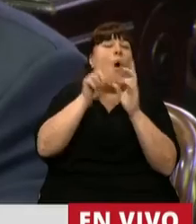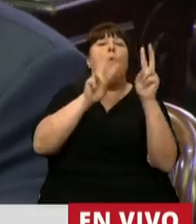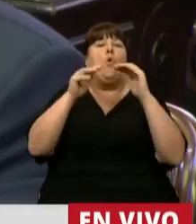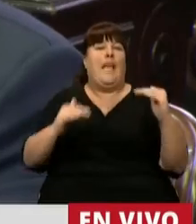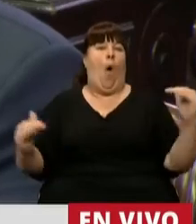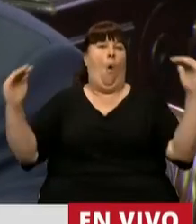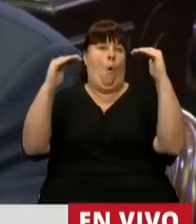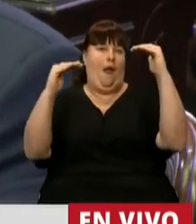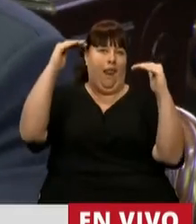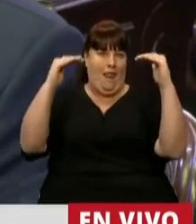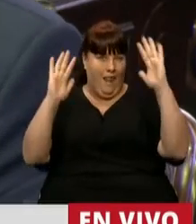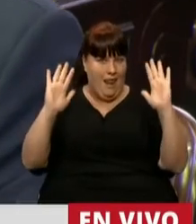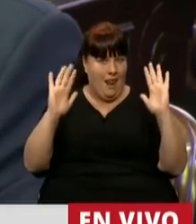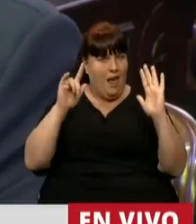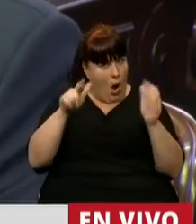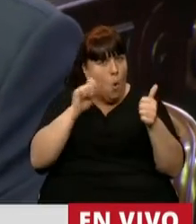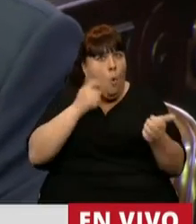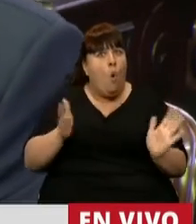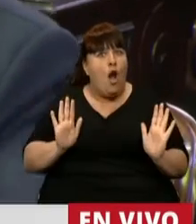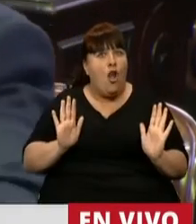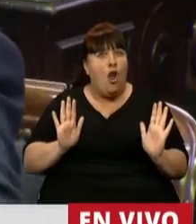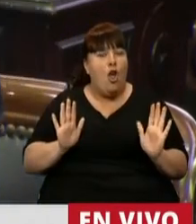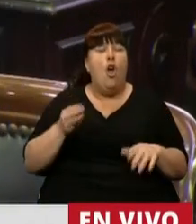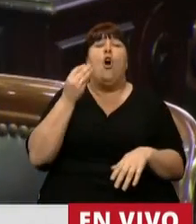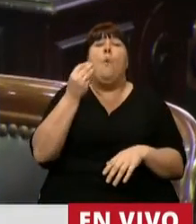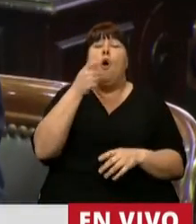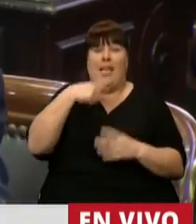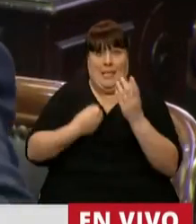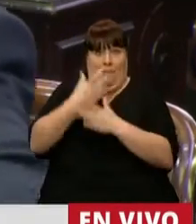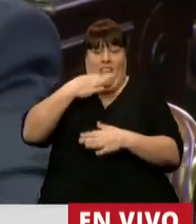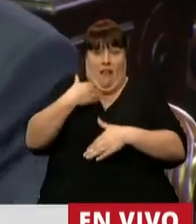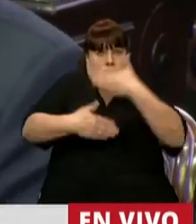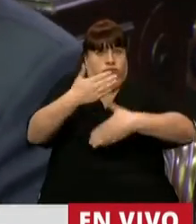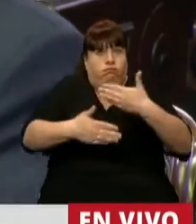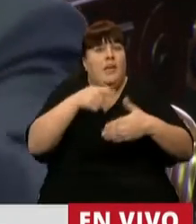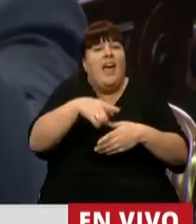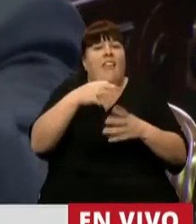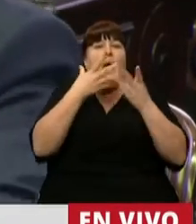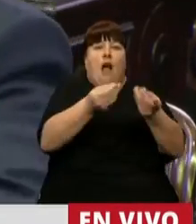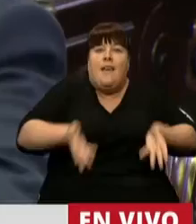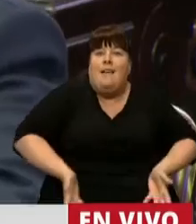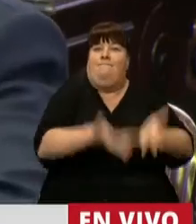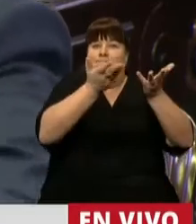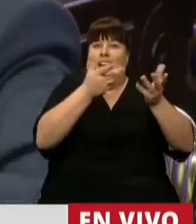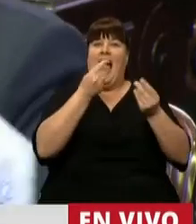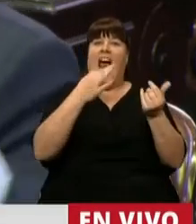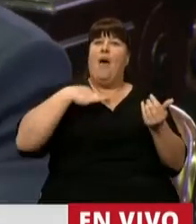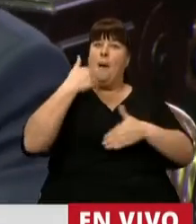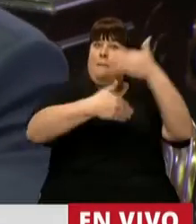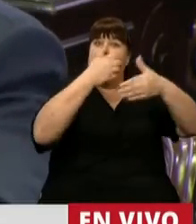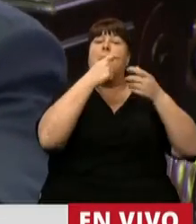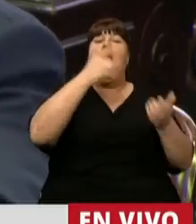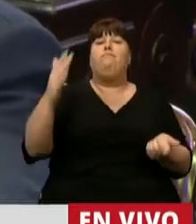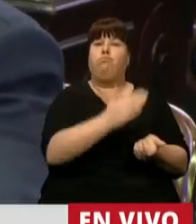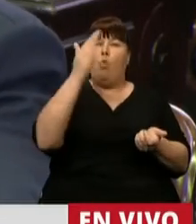poner el fiel de la balanza en su equilibrio. Eso es sano, porque el emprendedor de verdad es al que hay que levantarle el estándar de calidad para